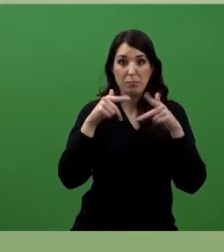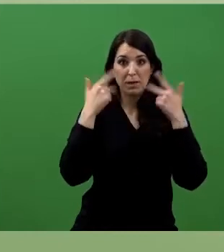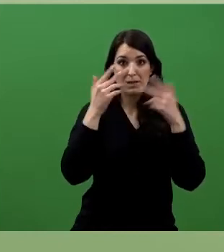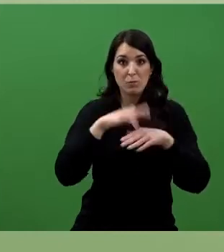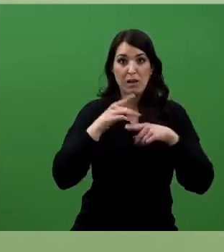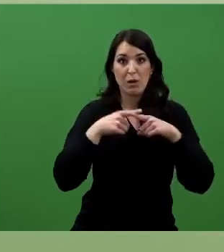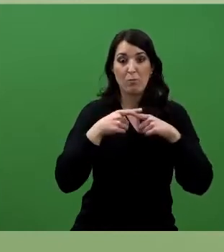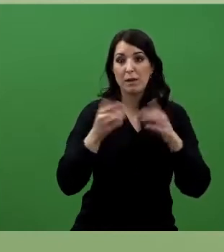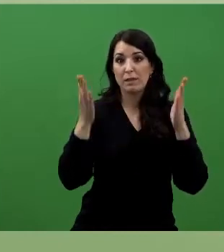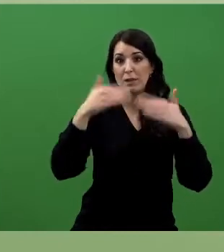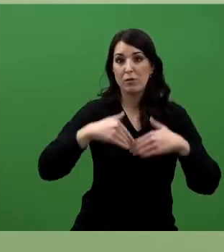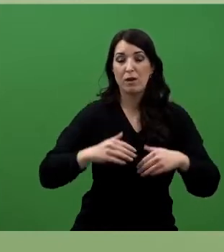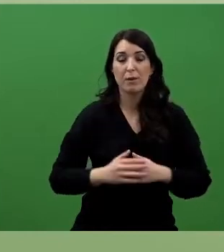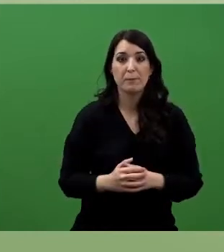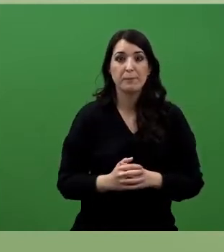compartir.